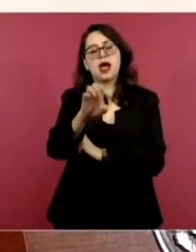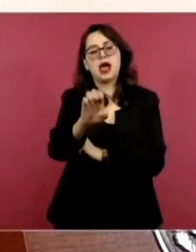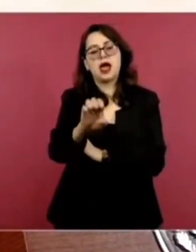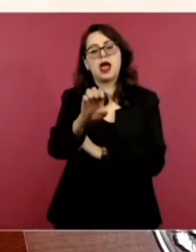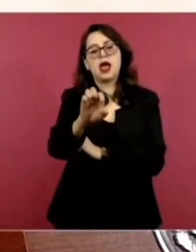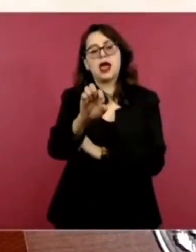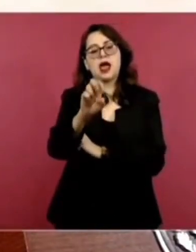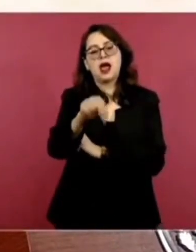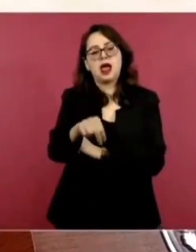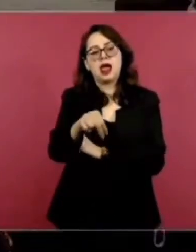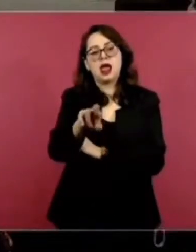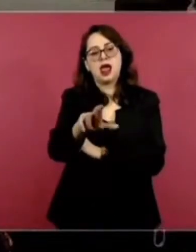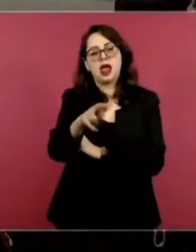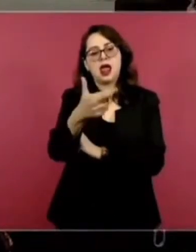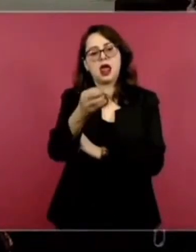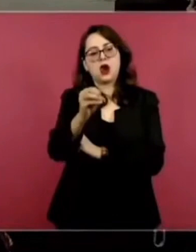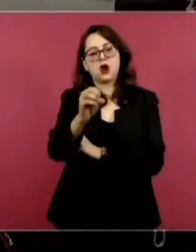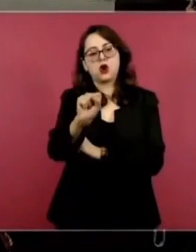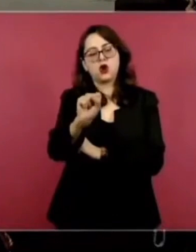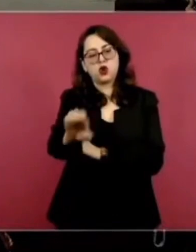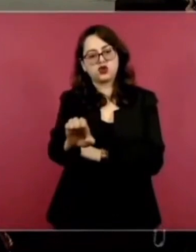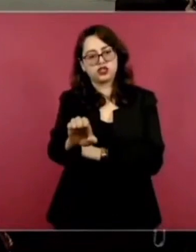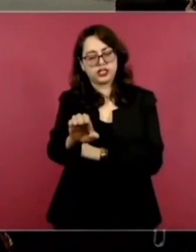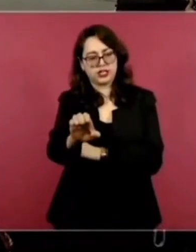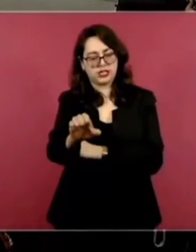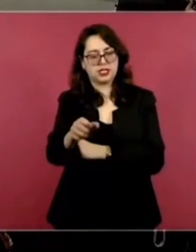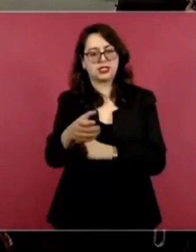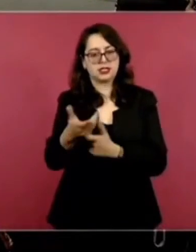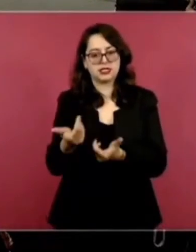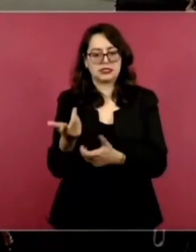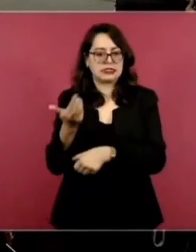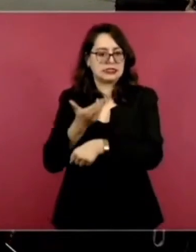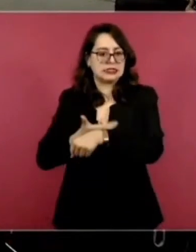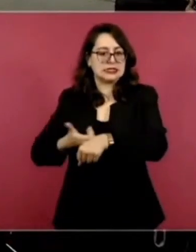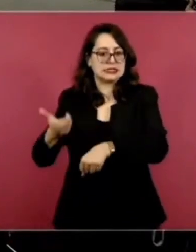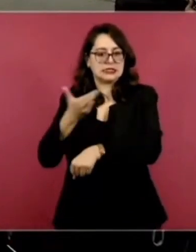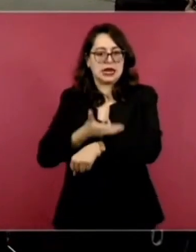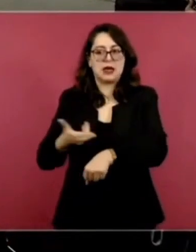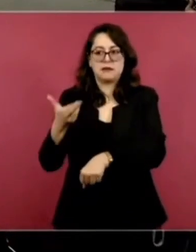Y como todavía no está el engrose,